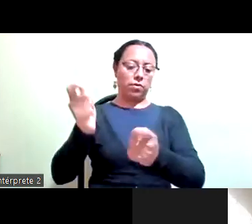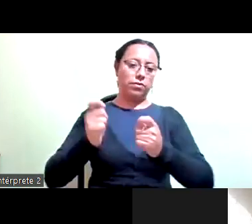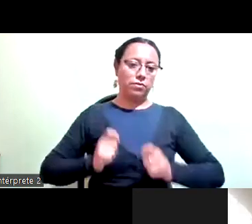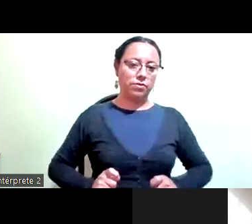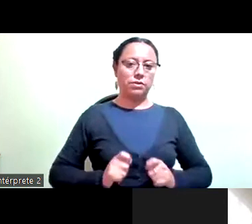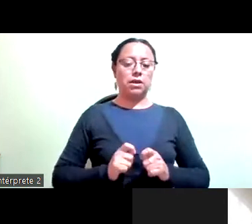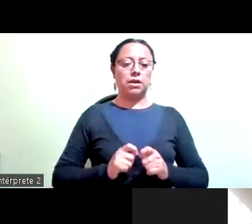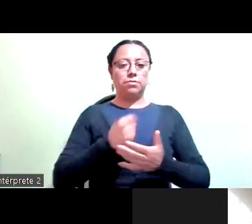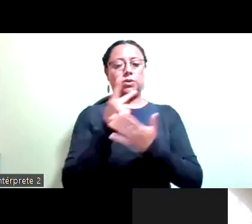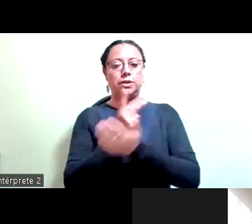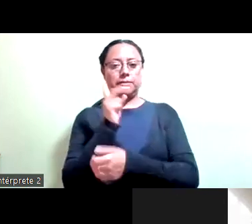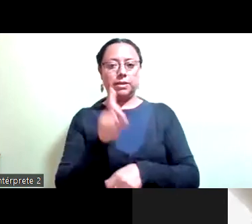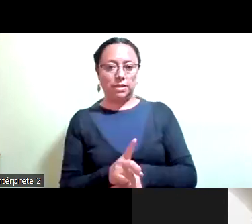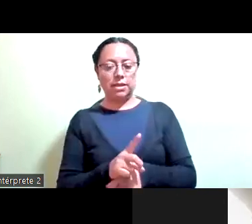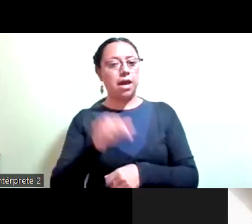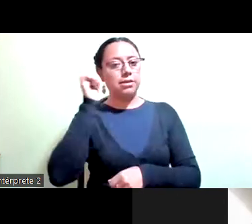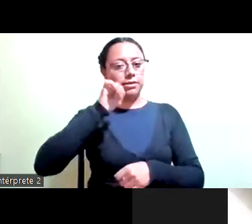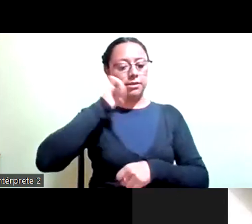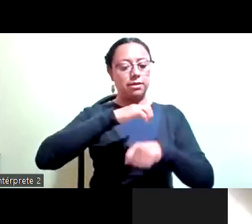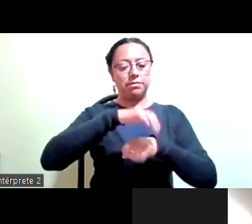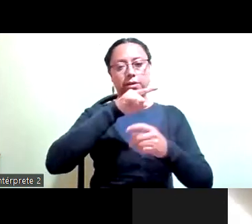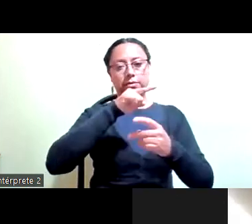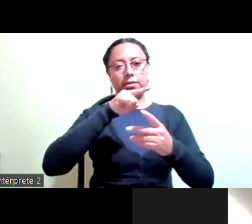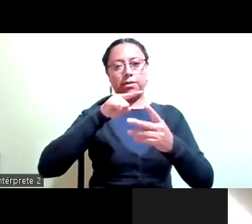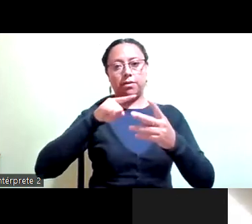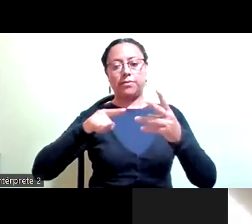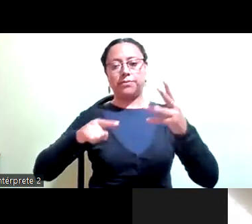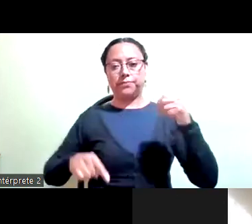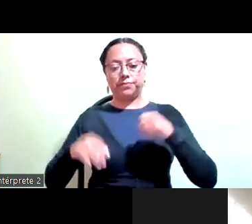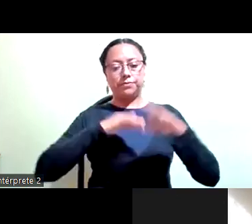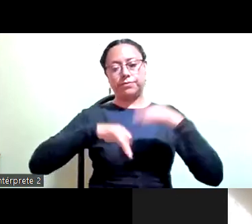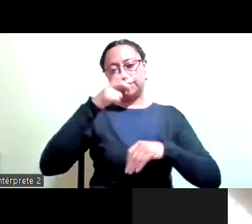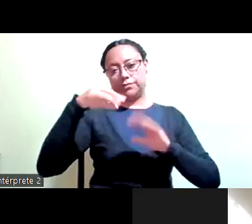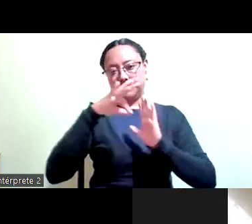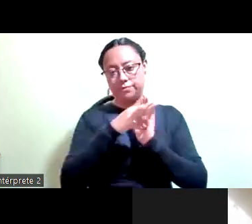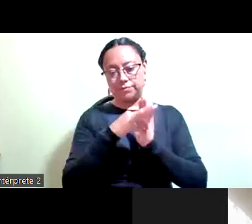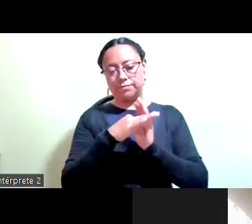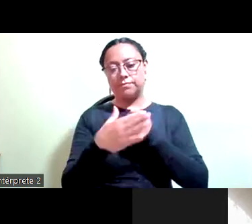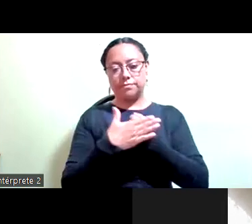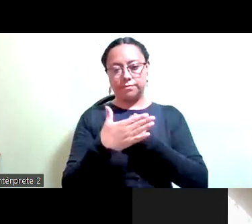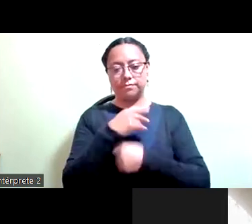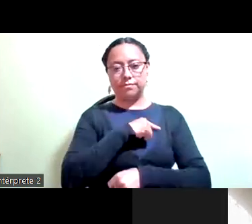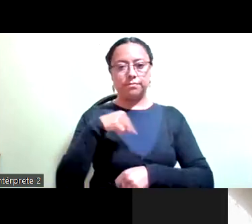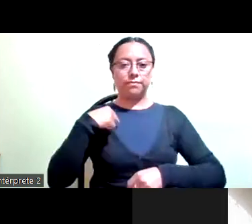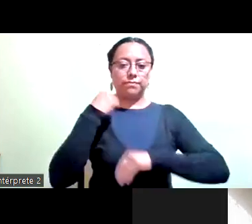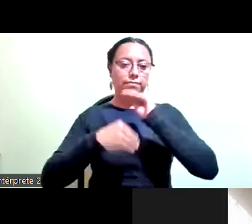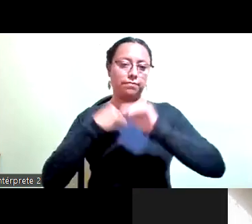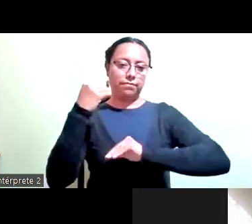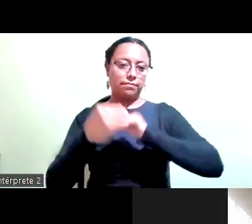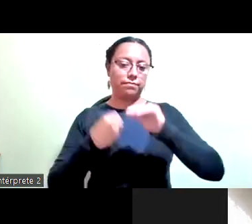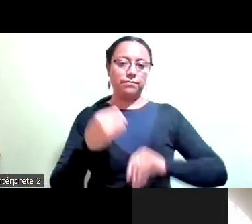día, vienen enumerados estos puntos de los que vamos a discutir. Entonces,